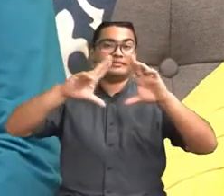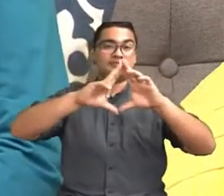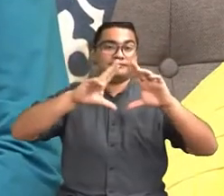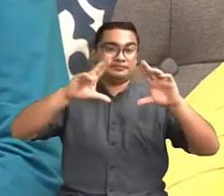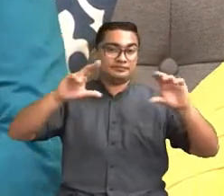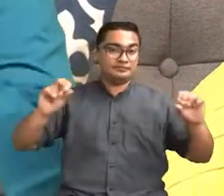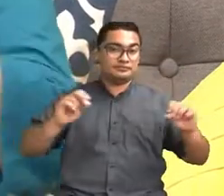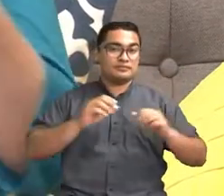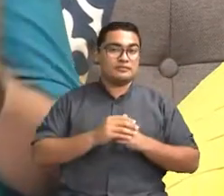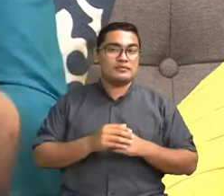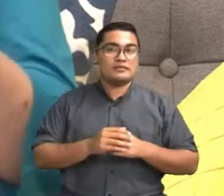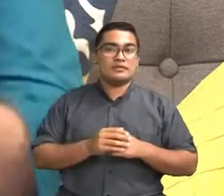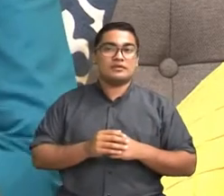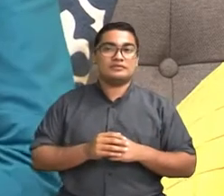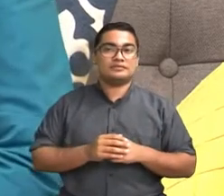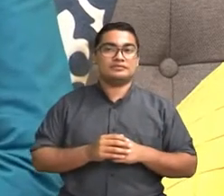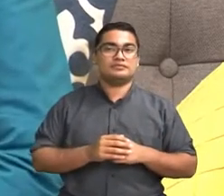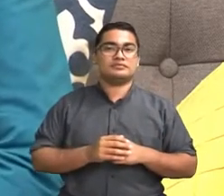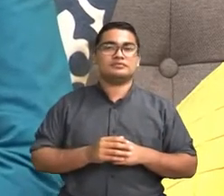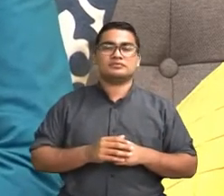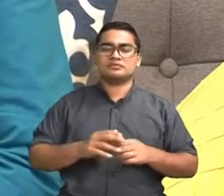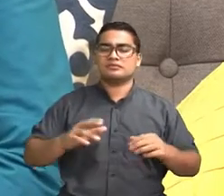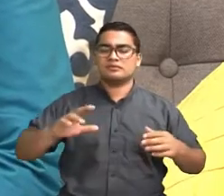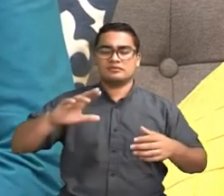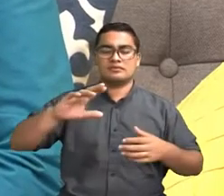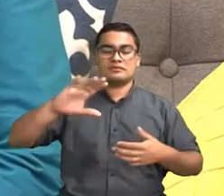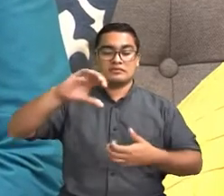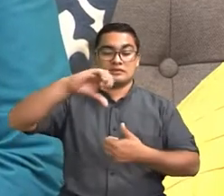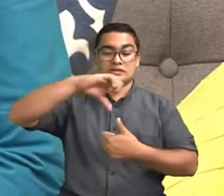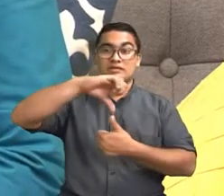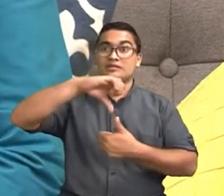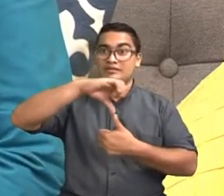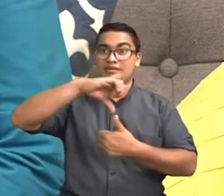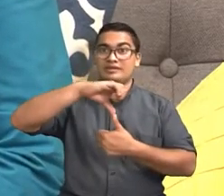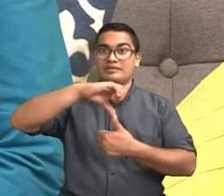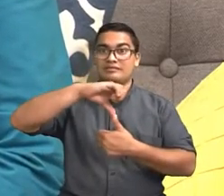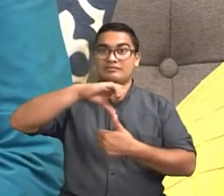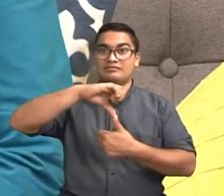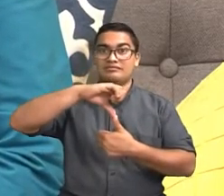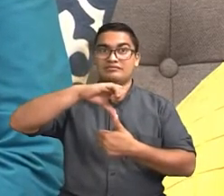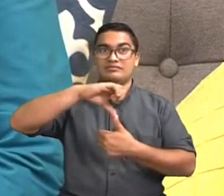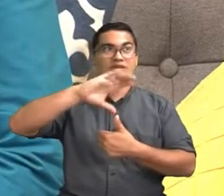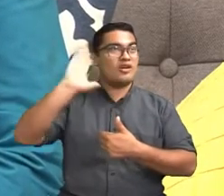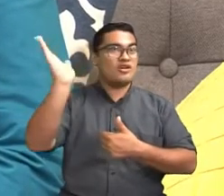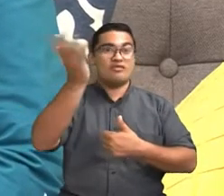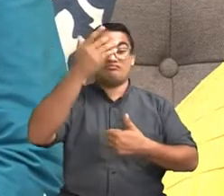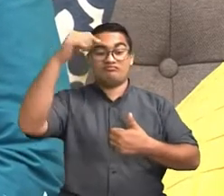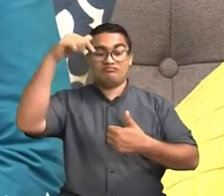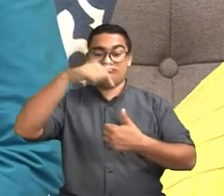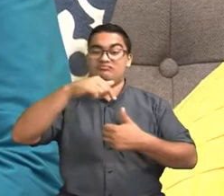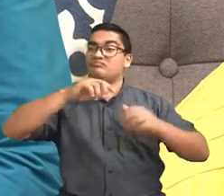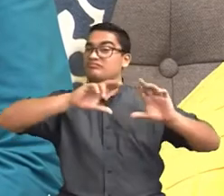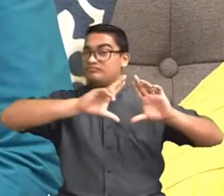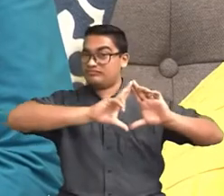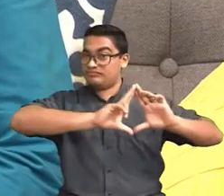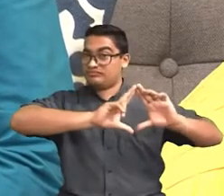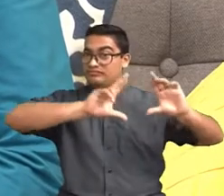tenemos de este continente, Nicaragua ha sido un ejemplo de cómo el gobierno ha invertido en